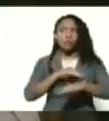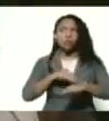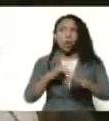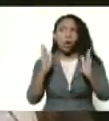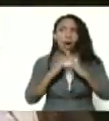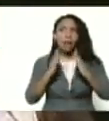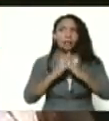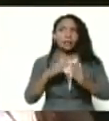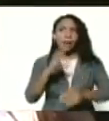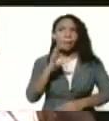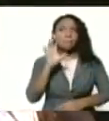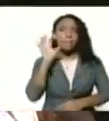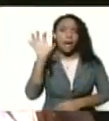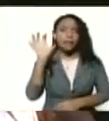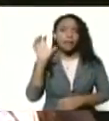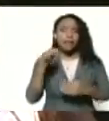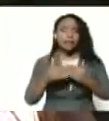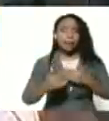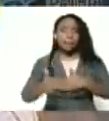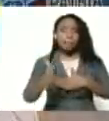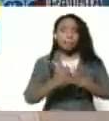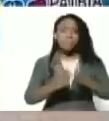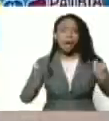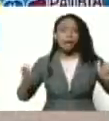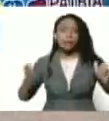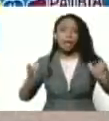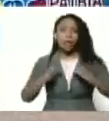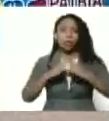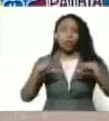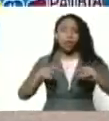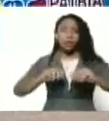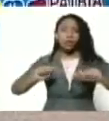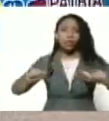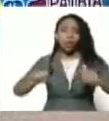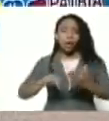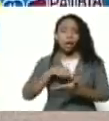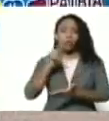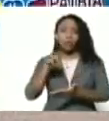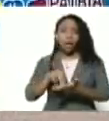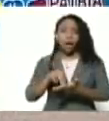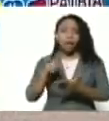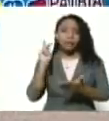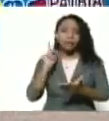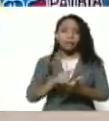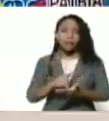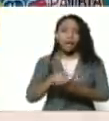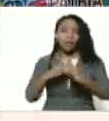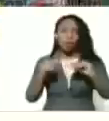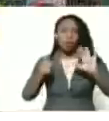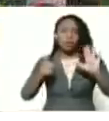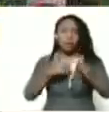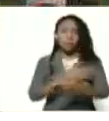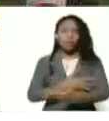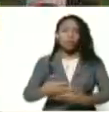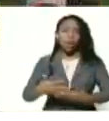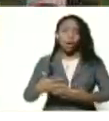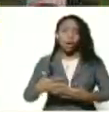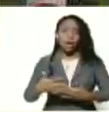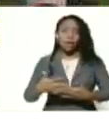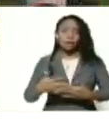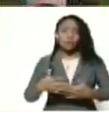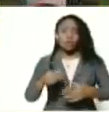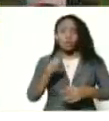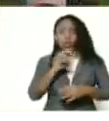Hogares de la Patria se expanda en todo el territorio nacional, llegue a todos los 6.200.000 hogares.